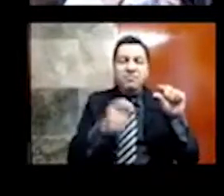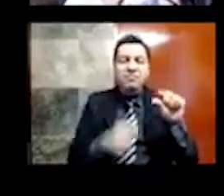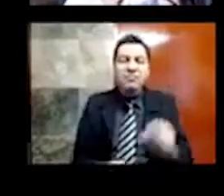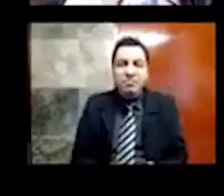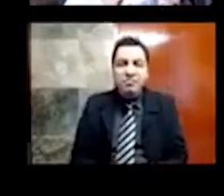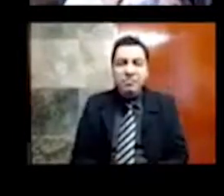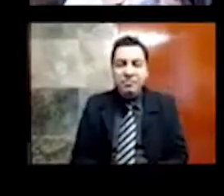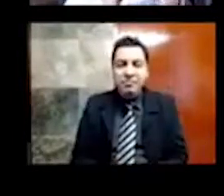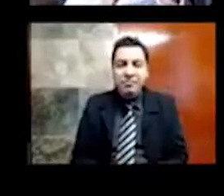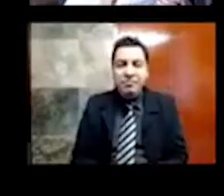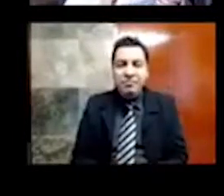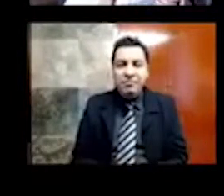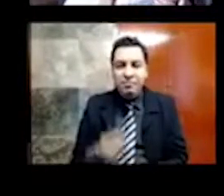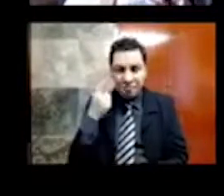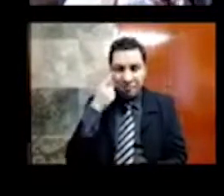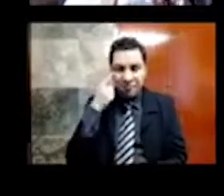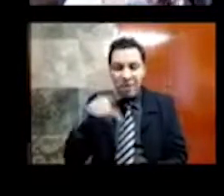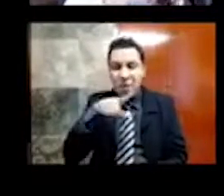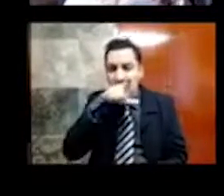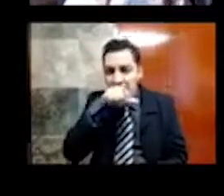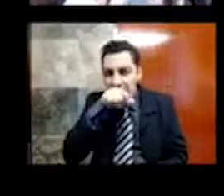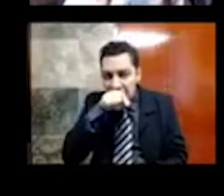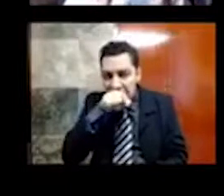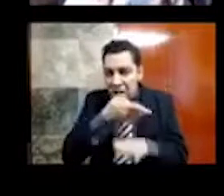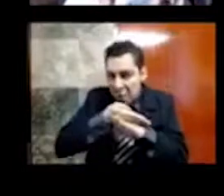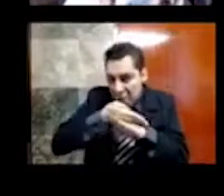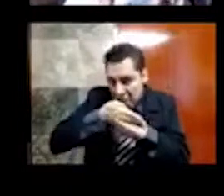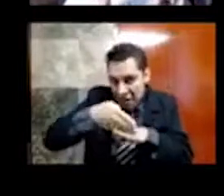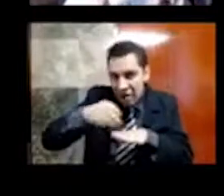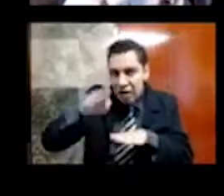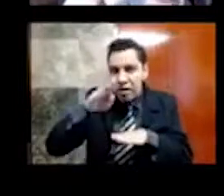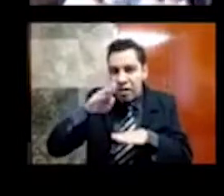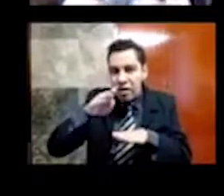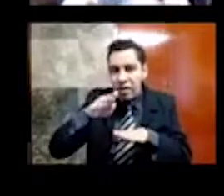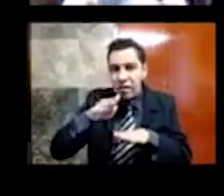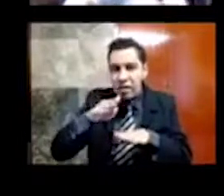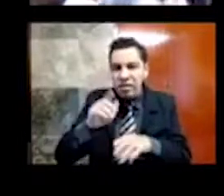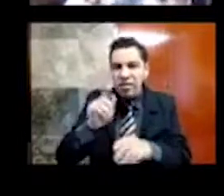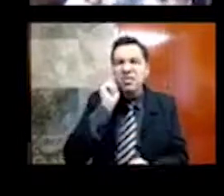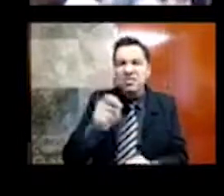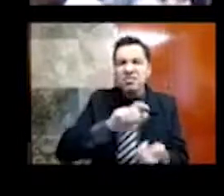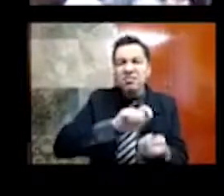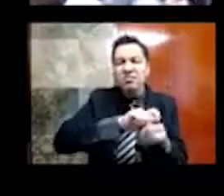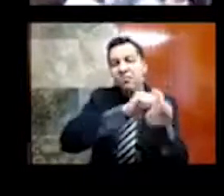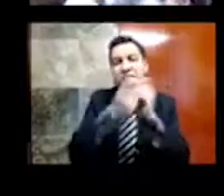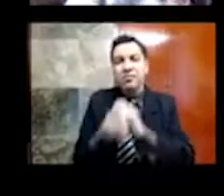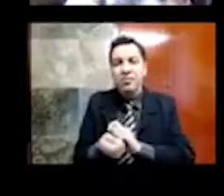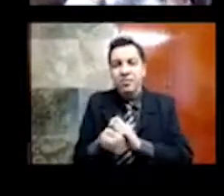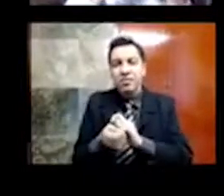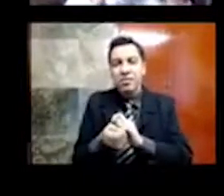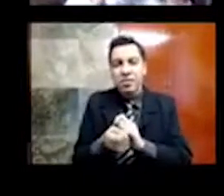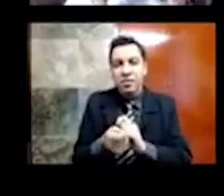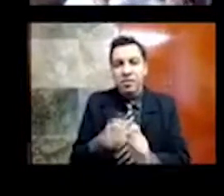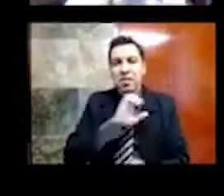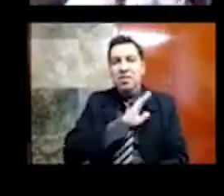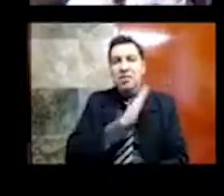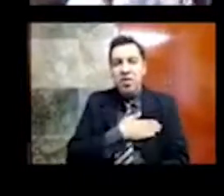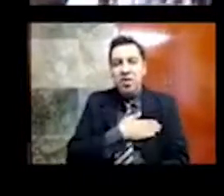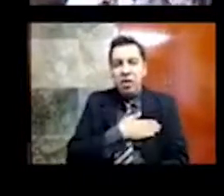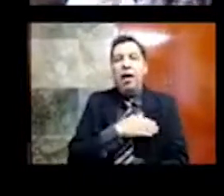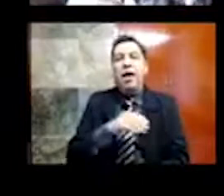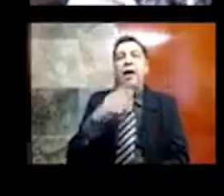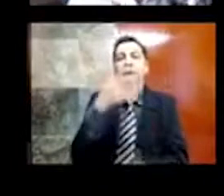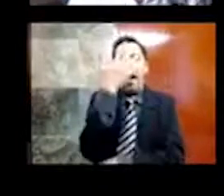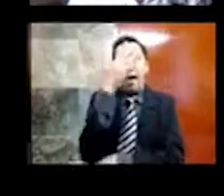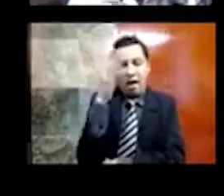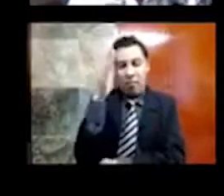la codorniz blanca, el lugar de la codorniz blanca, y Stak Huexotl, el lugar del aguejote blanco. Y abajo aquí sí